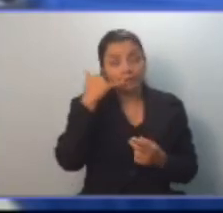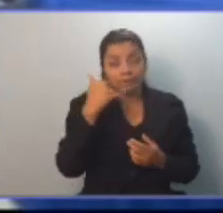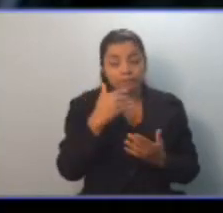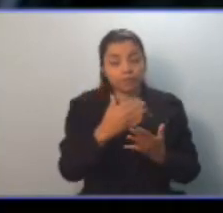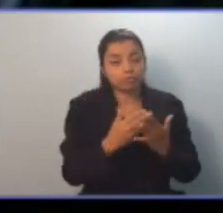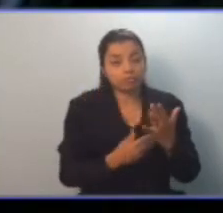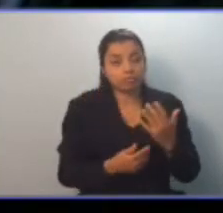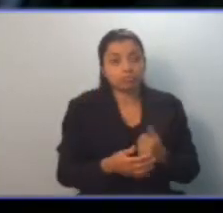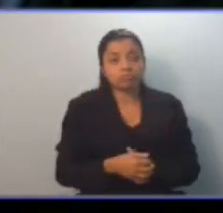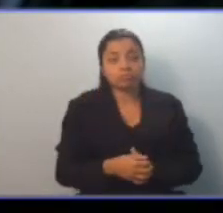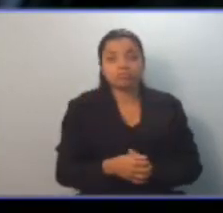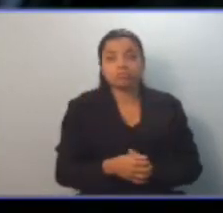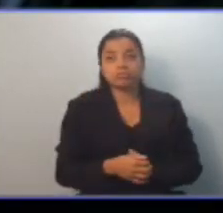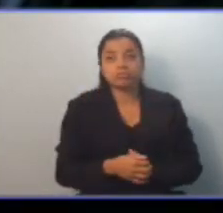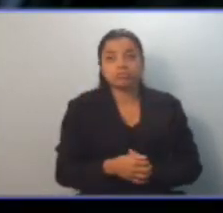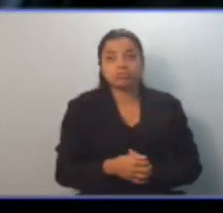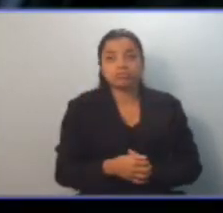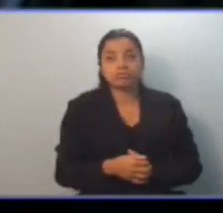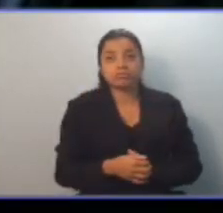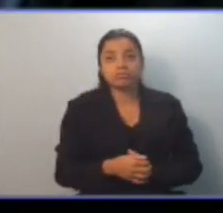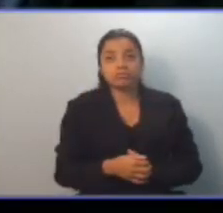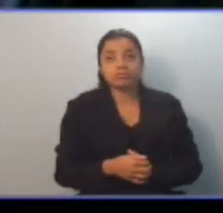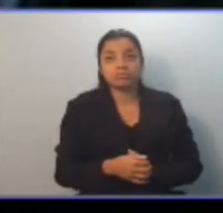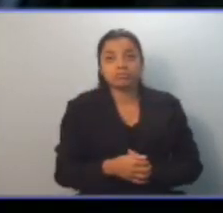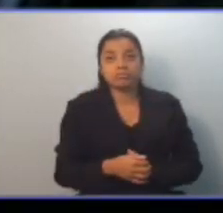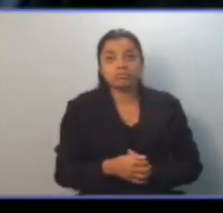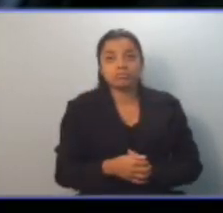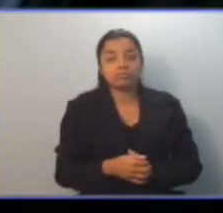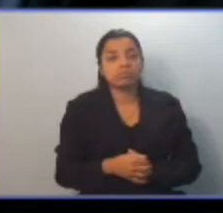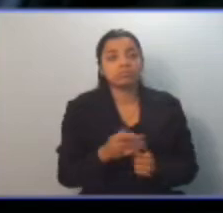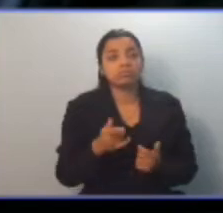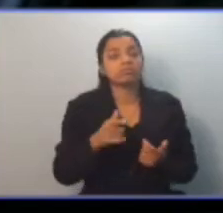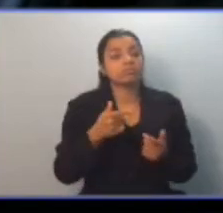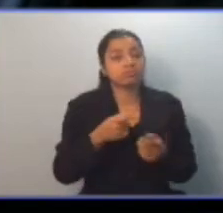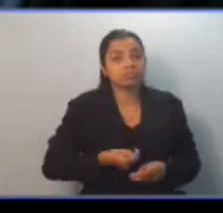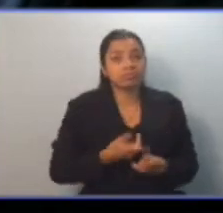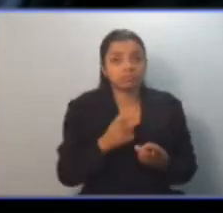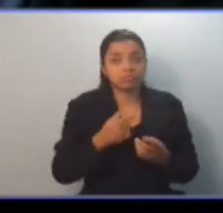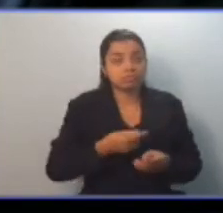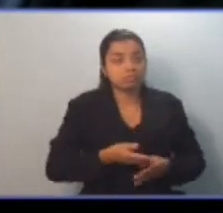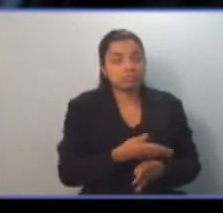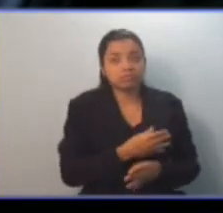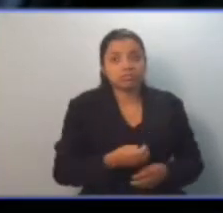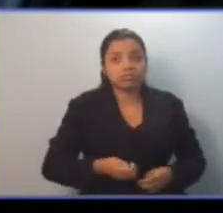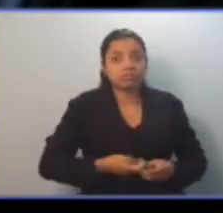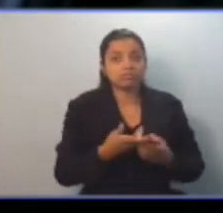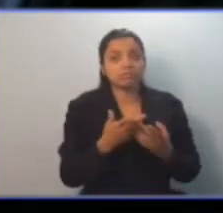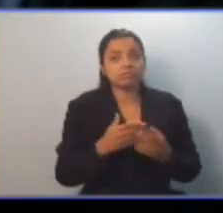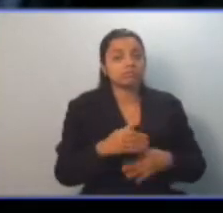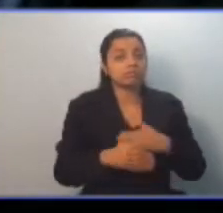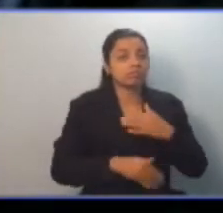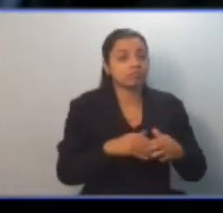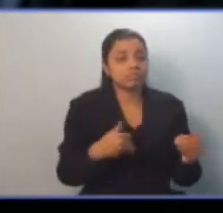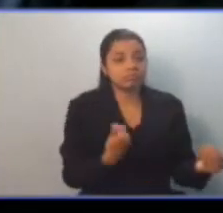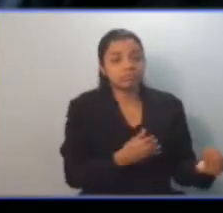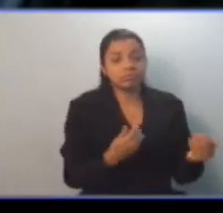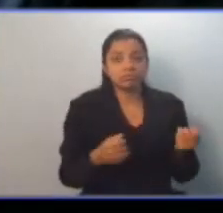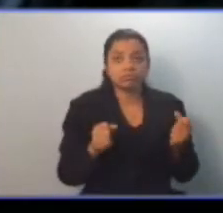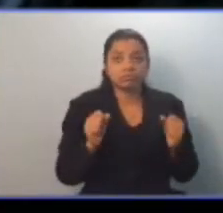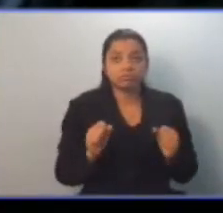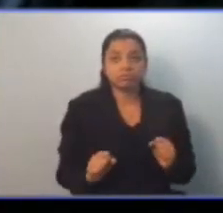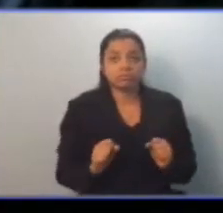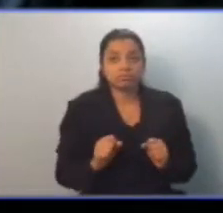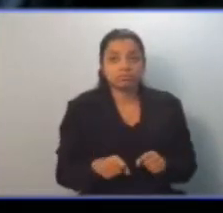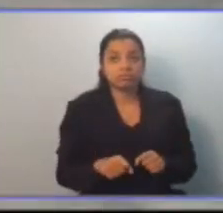inteligentes. Aparece las casas que les estaba mencionando, las casas de apoyo o acogida.